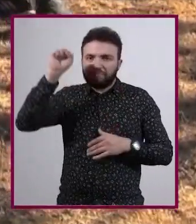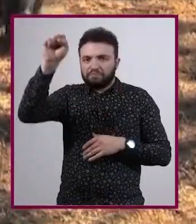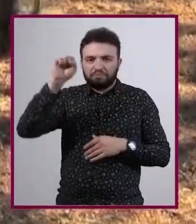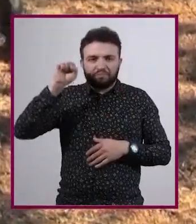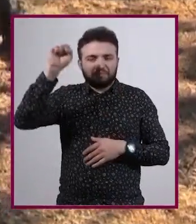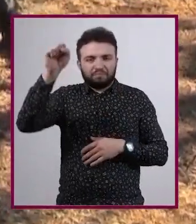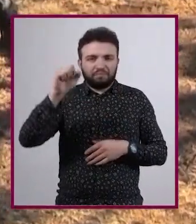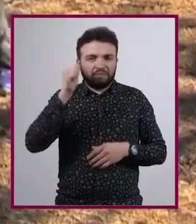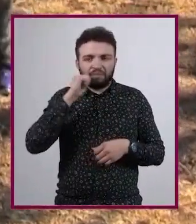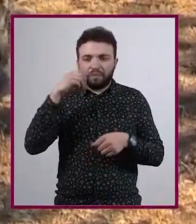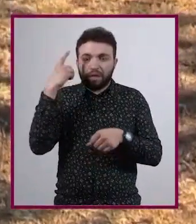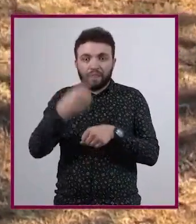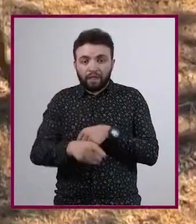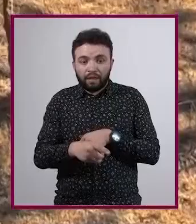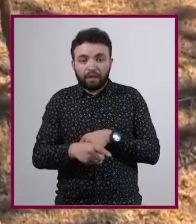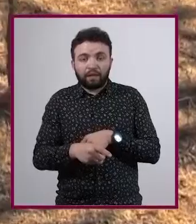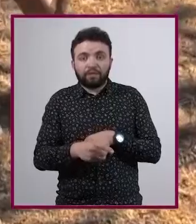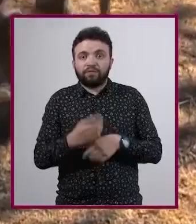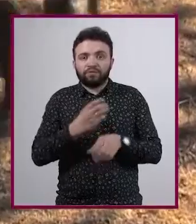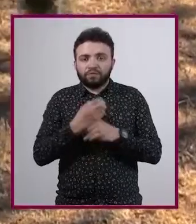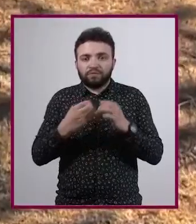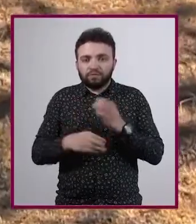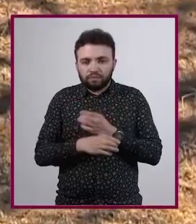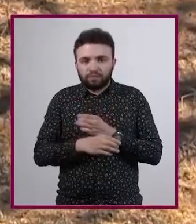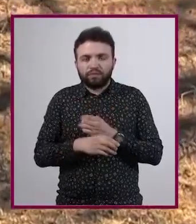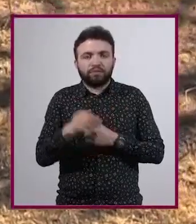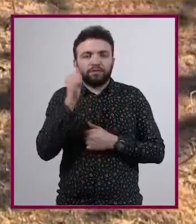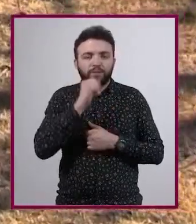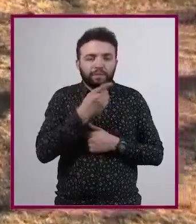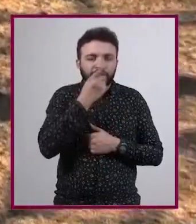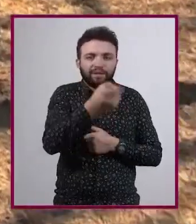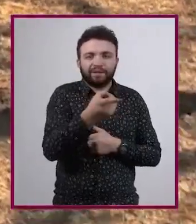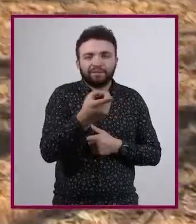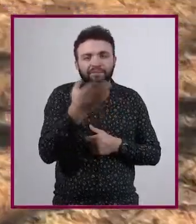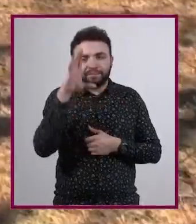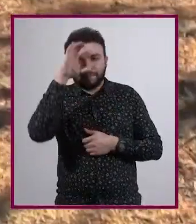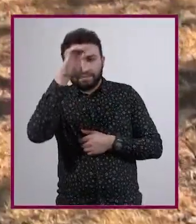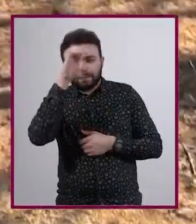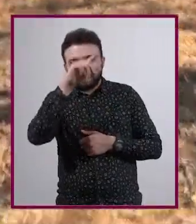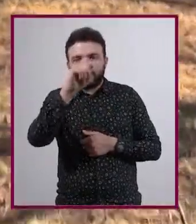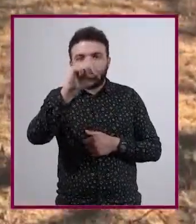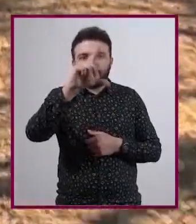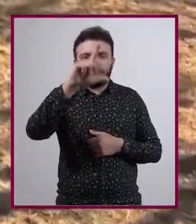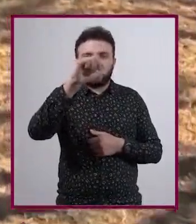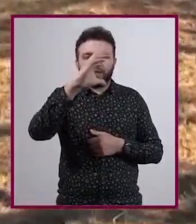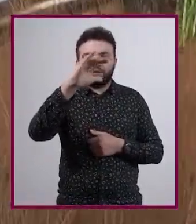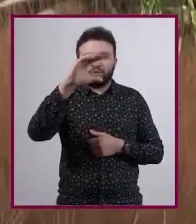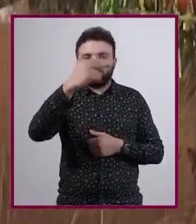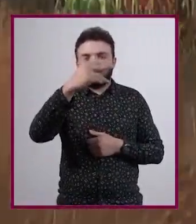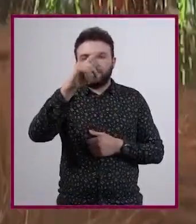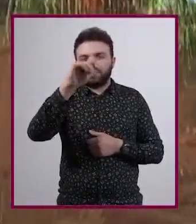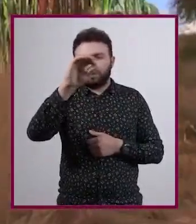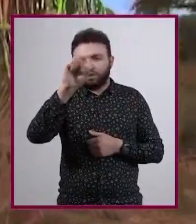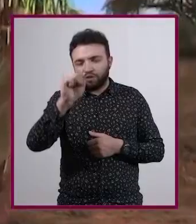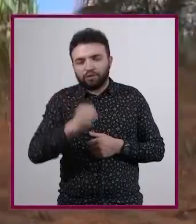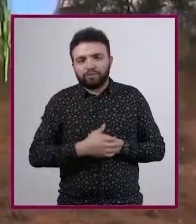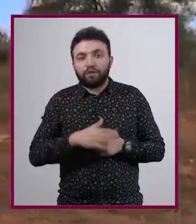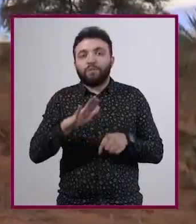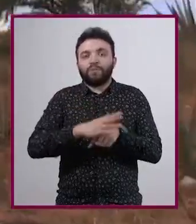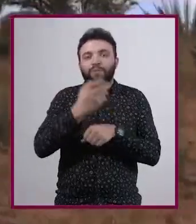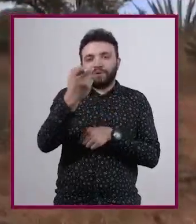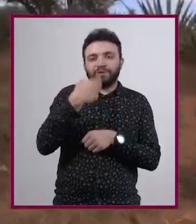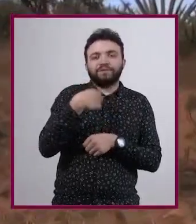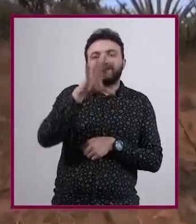dicen tlacuachitos. Entonces, esta defensora de la tierra que inspira la narrativa